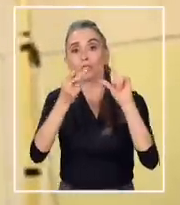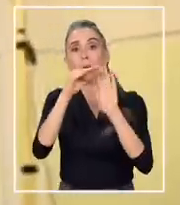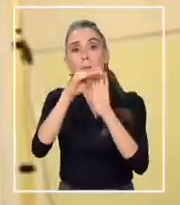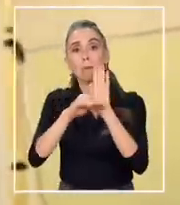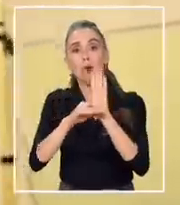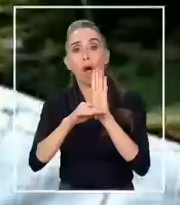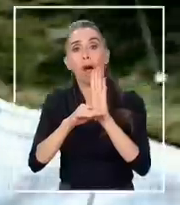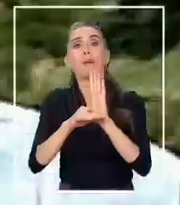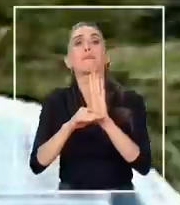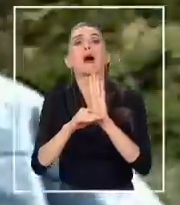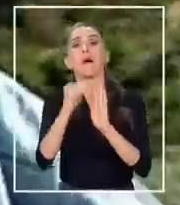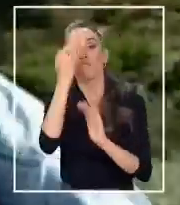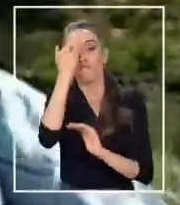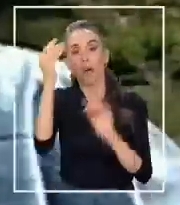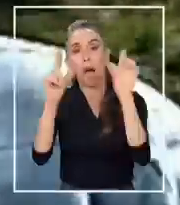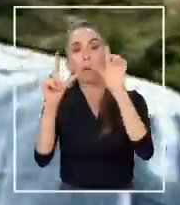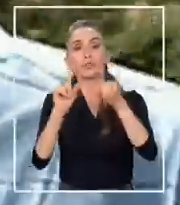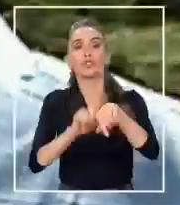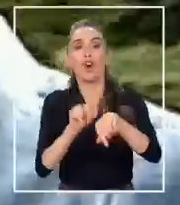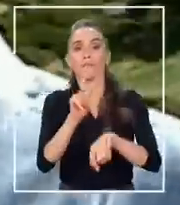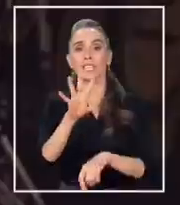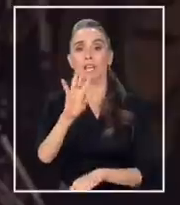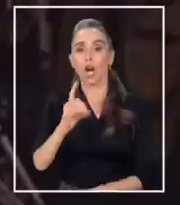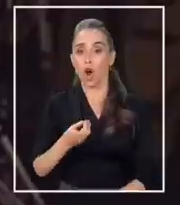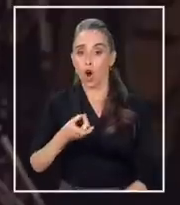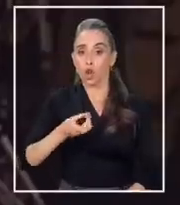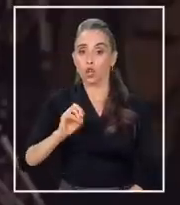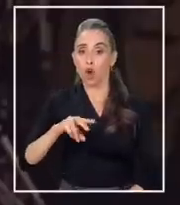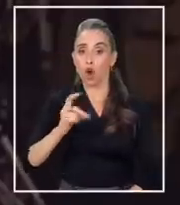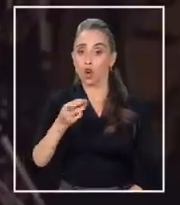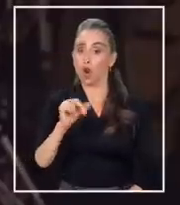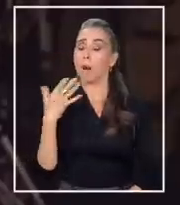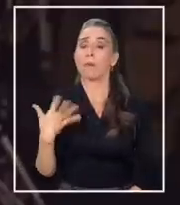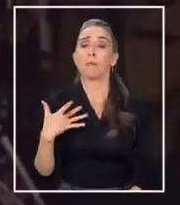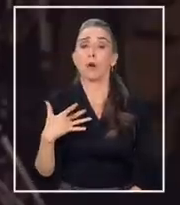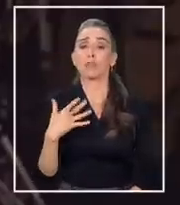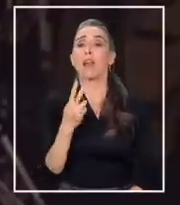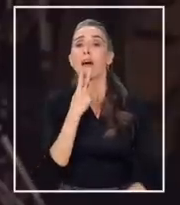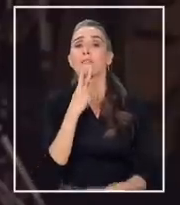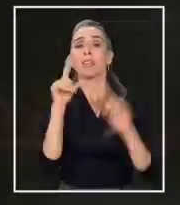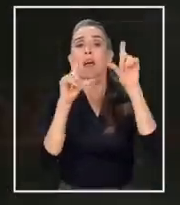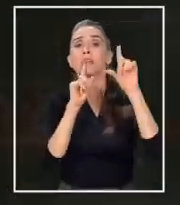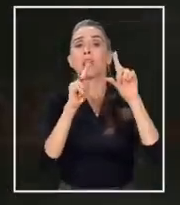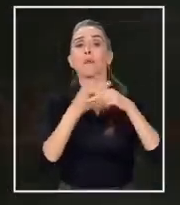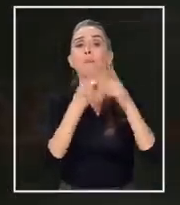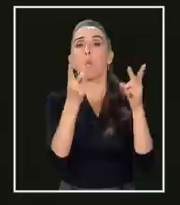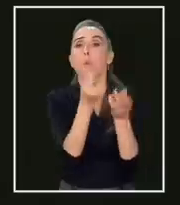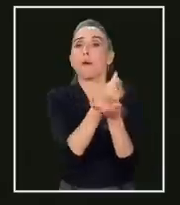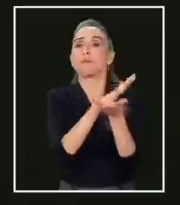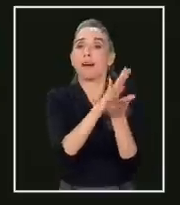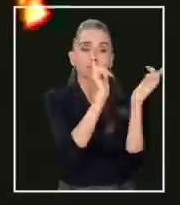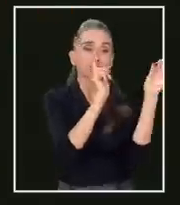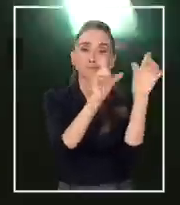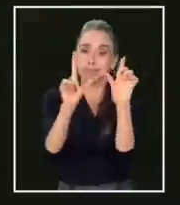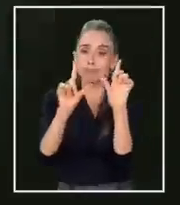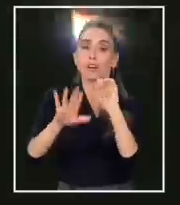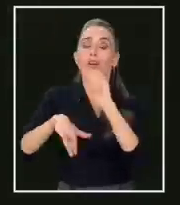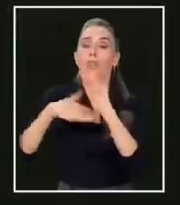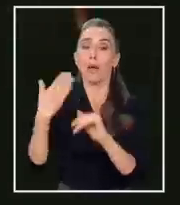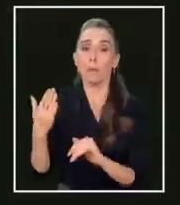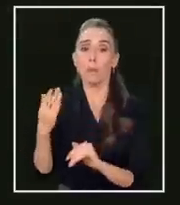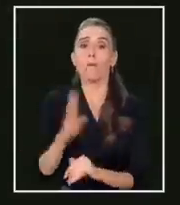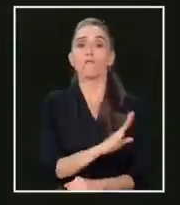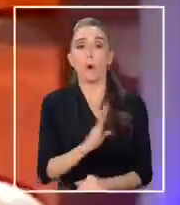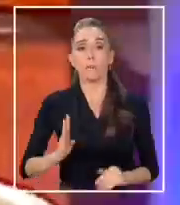Hora 25. Es que Góngora fue demasiado importante en la vida de la televisión pública. Más tarde también sería parte de